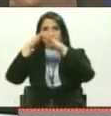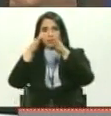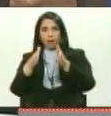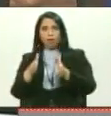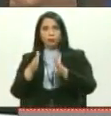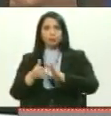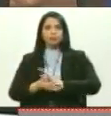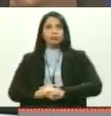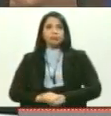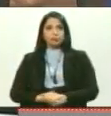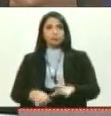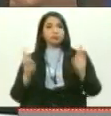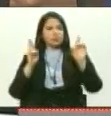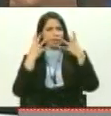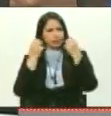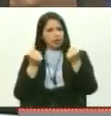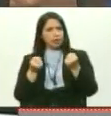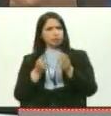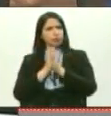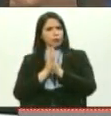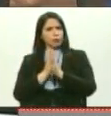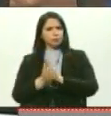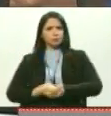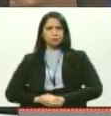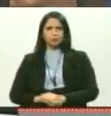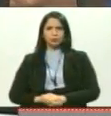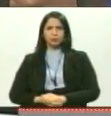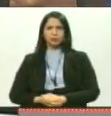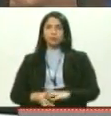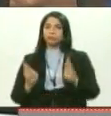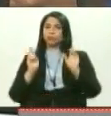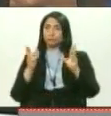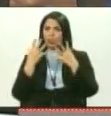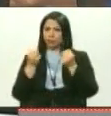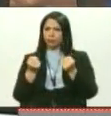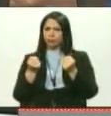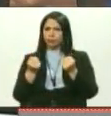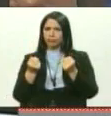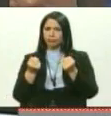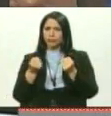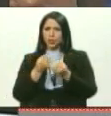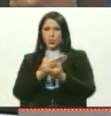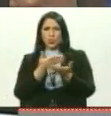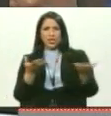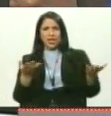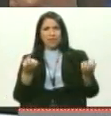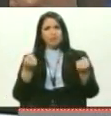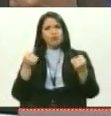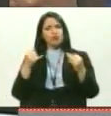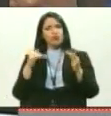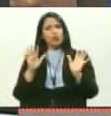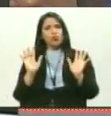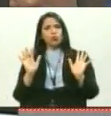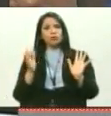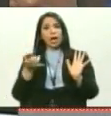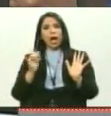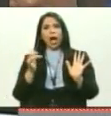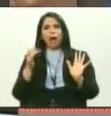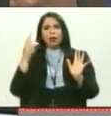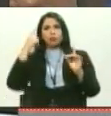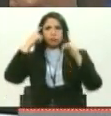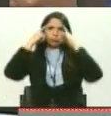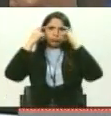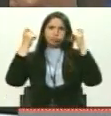para que me entiendan ojalá que me entiendan ustedes muchos de ustedes son extraordinariamente